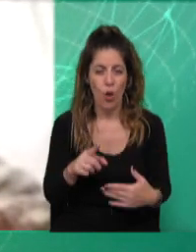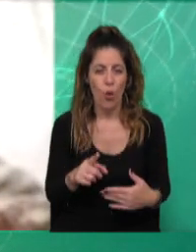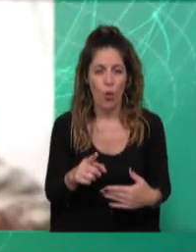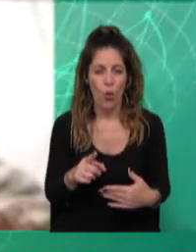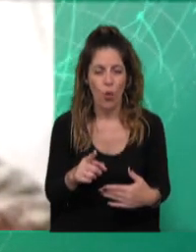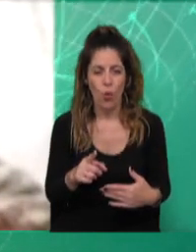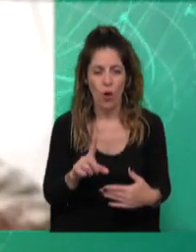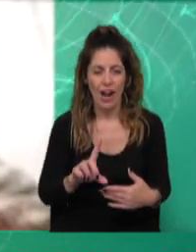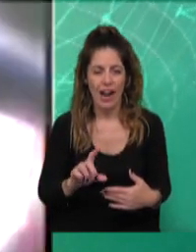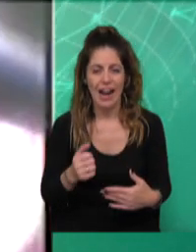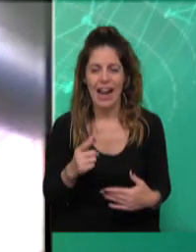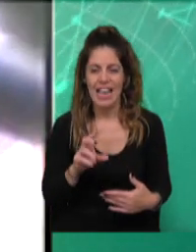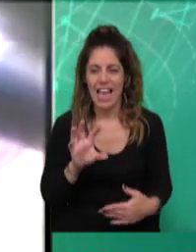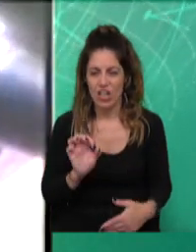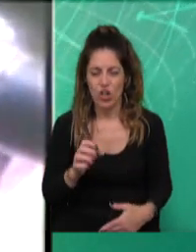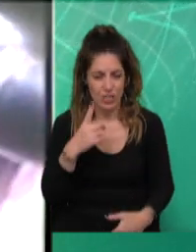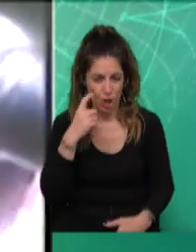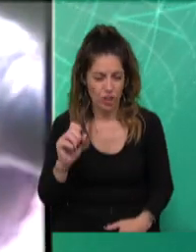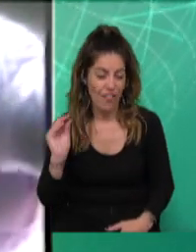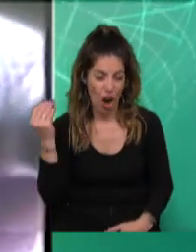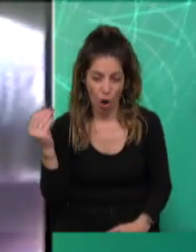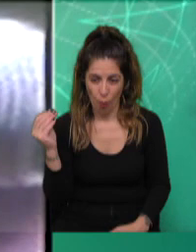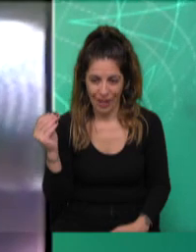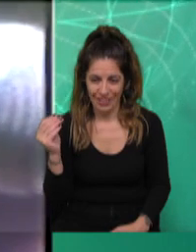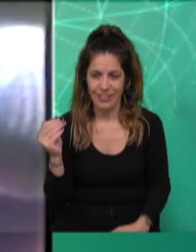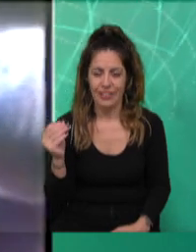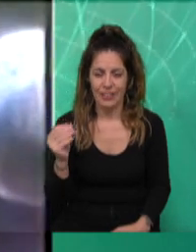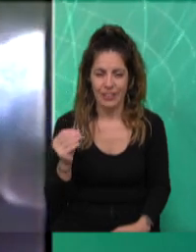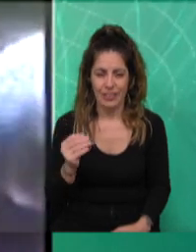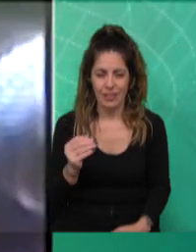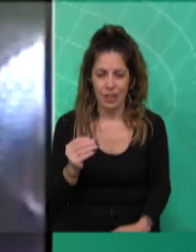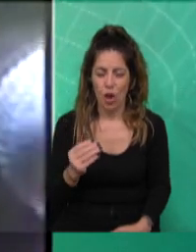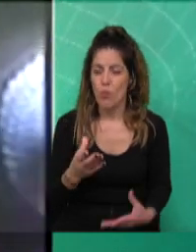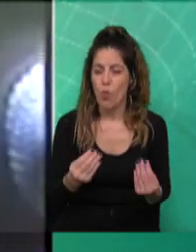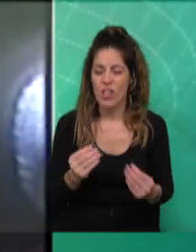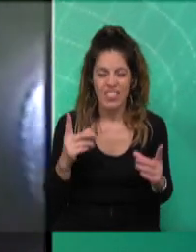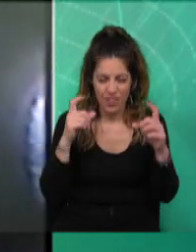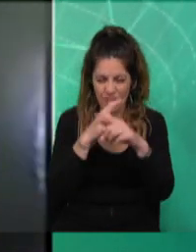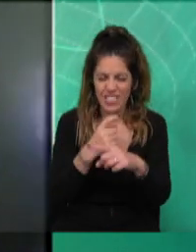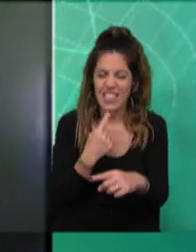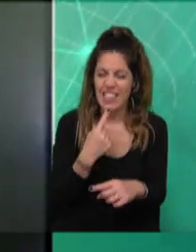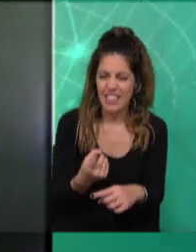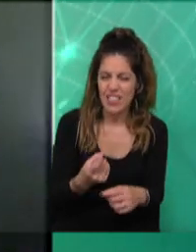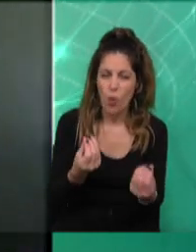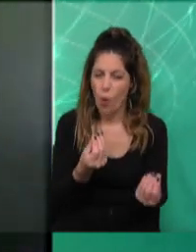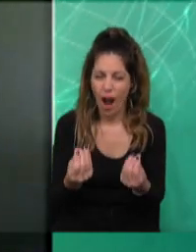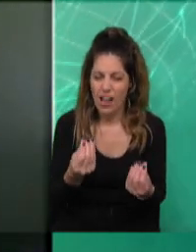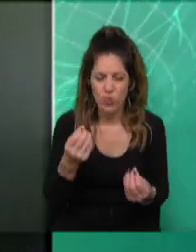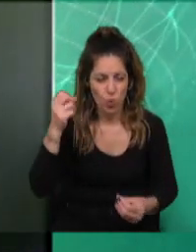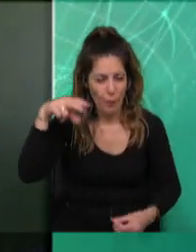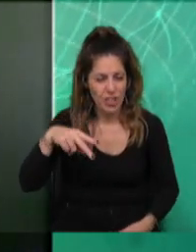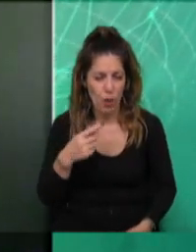Galiano muy se notaba su juventud era como como que era muy difícil de definir cuál era su posición